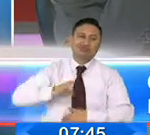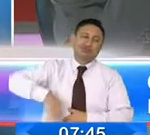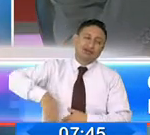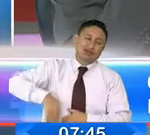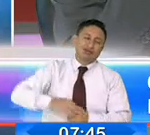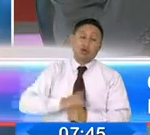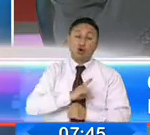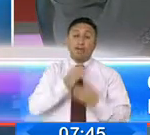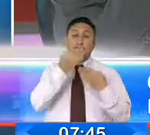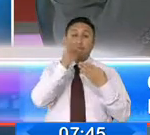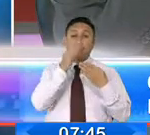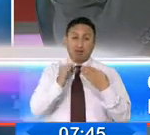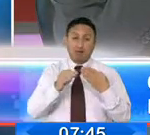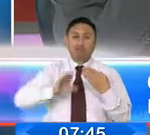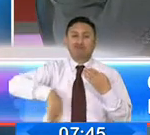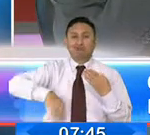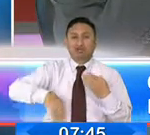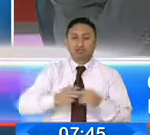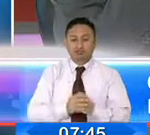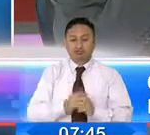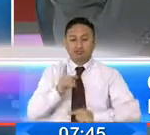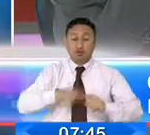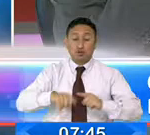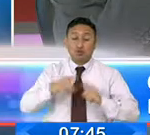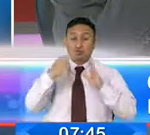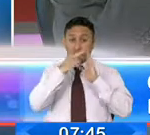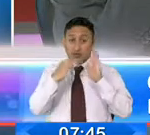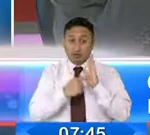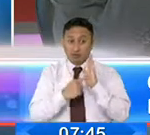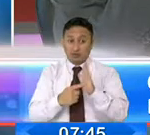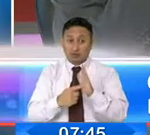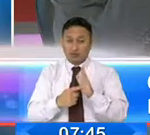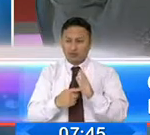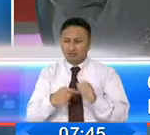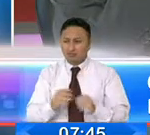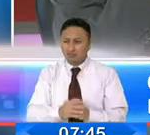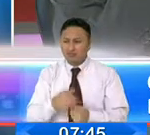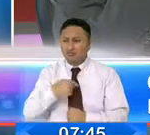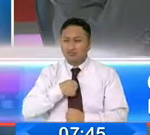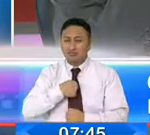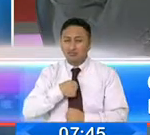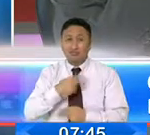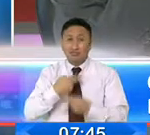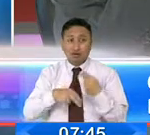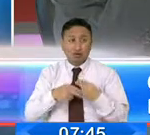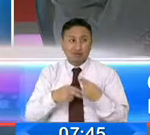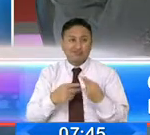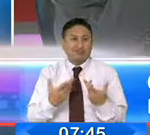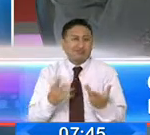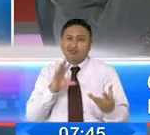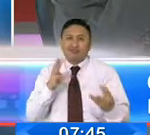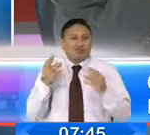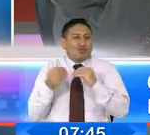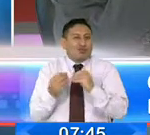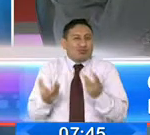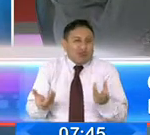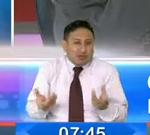calificación, que existen ciertas condiciones que no se adaptan quizás a ciertos sectores productivos.